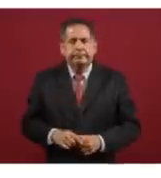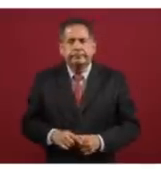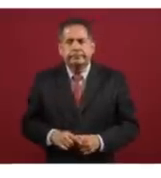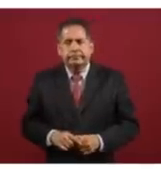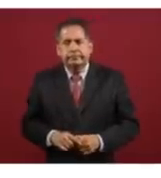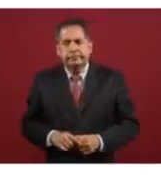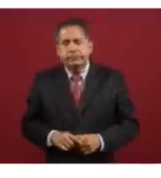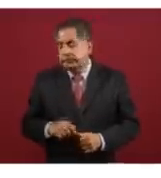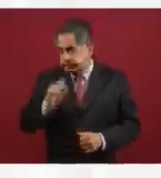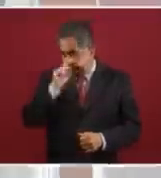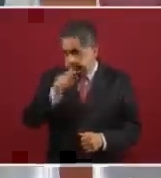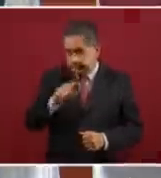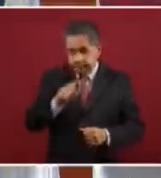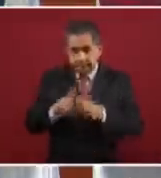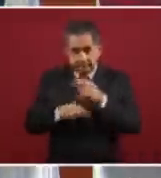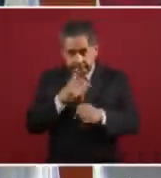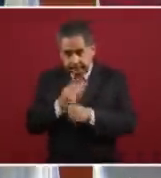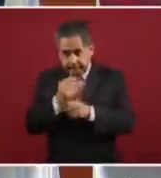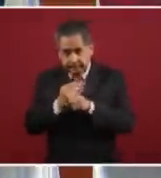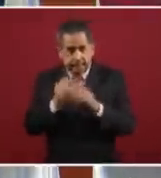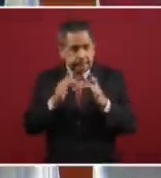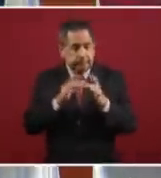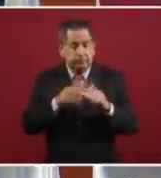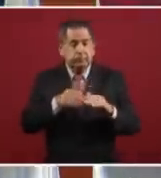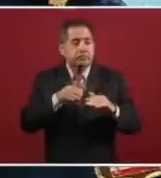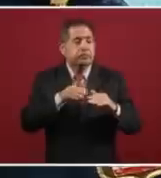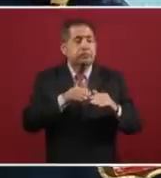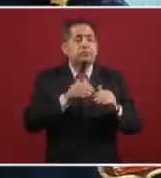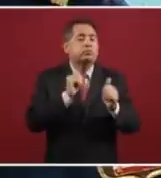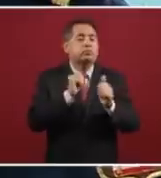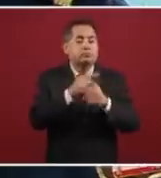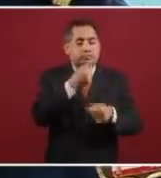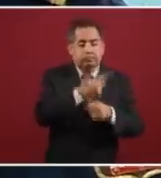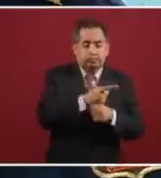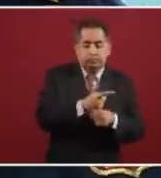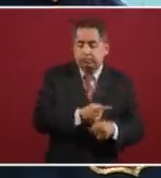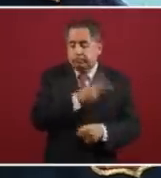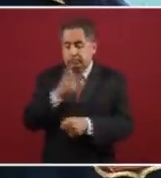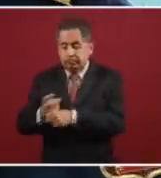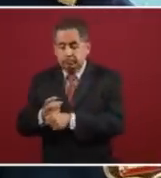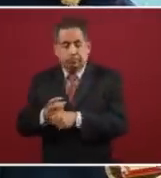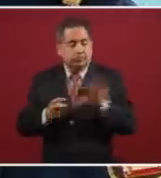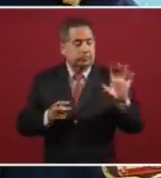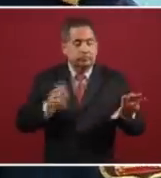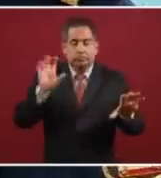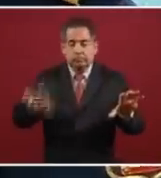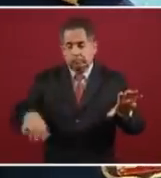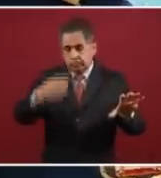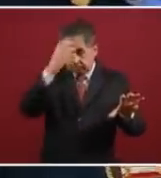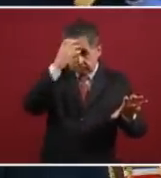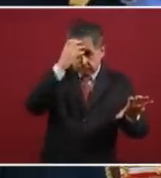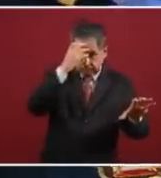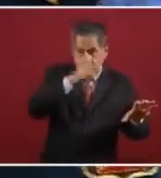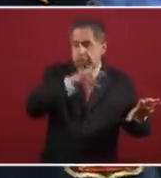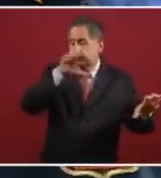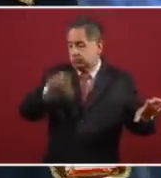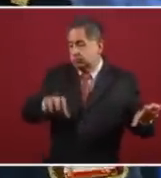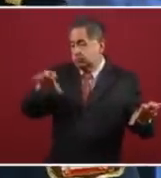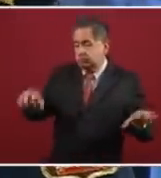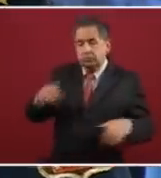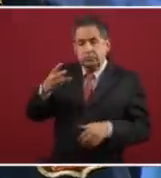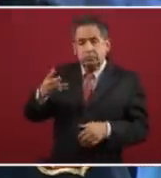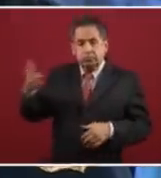También se está contribuyendo en hacer las interconexiones de la primera y segunda sección de Chapultepec y de la tercera y cuarta sección de